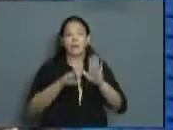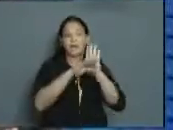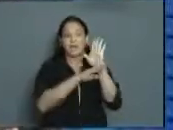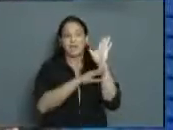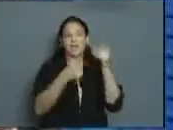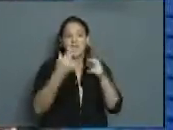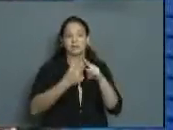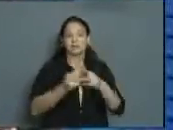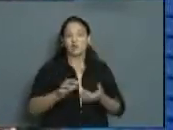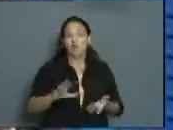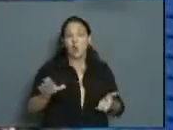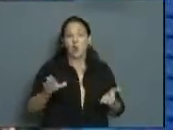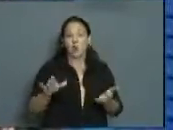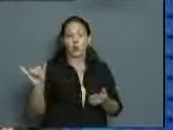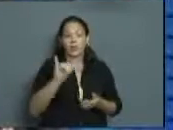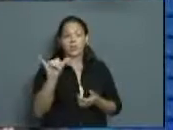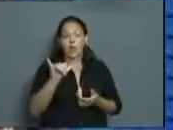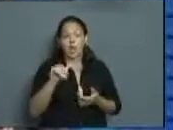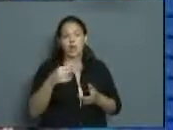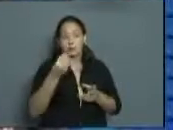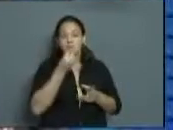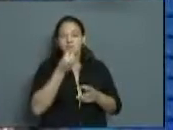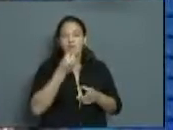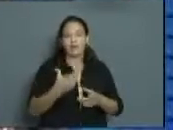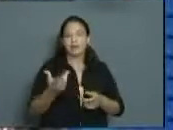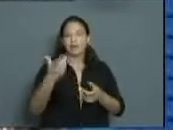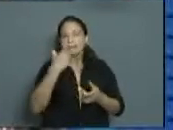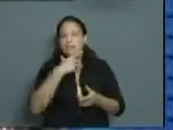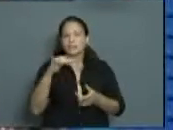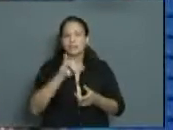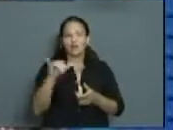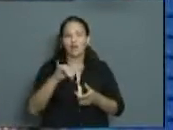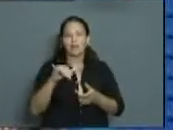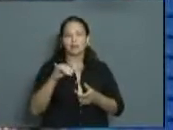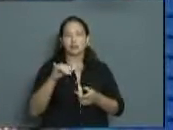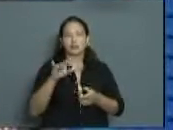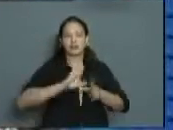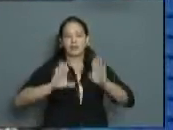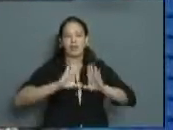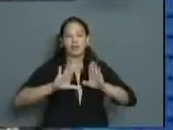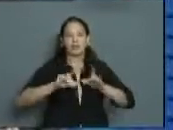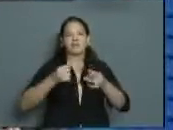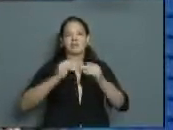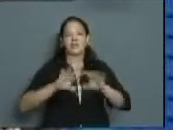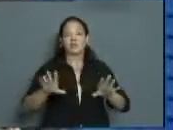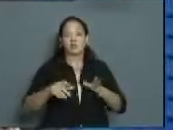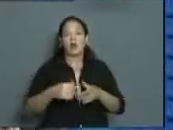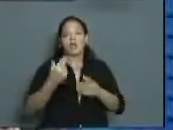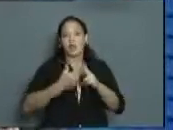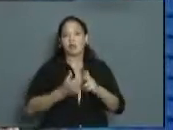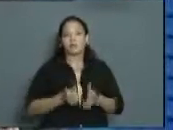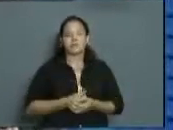de anticuerpos para evitar que usted vaya a tener la vacunación en el momento que empiecen a disminuir los anticuerpos naturales. O sea,